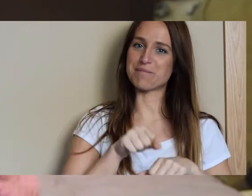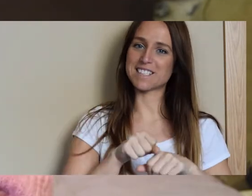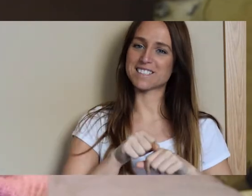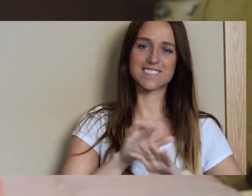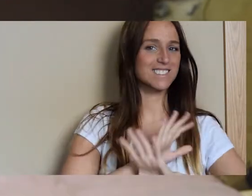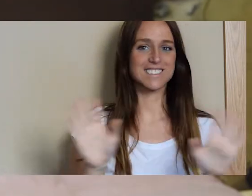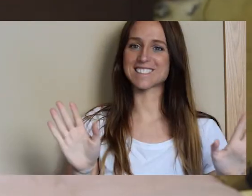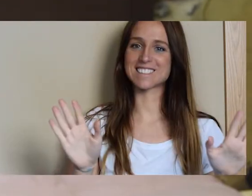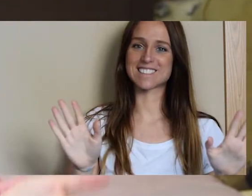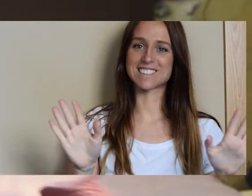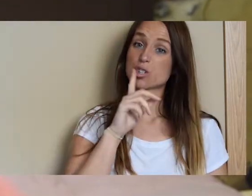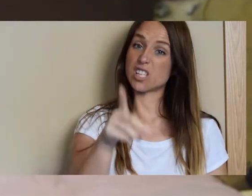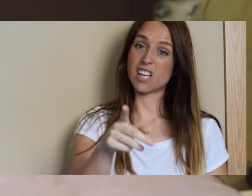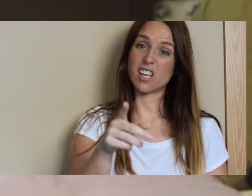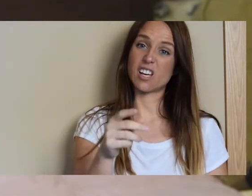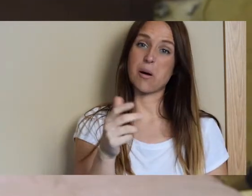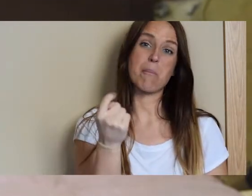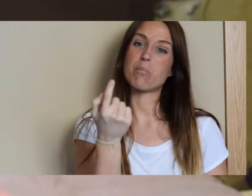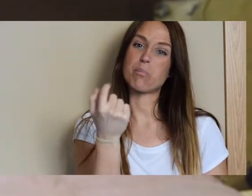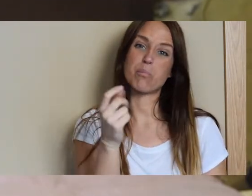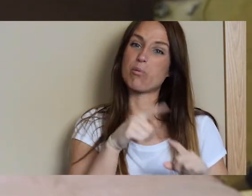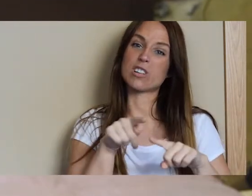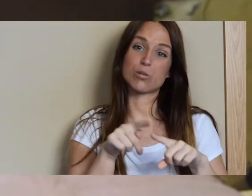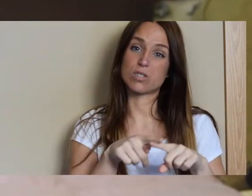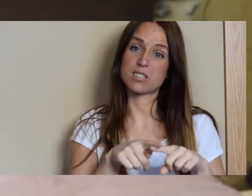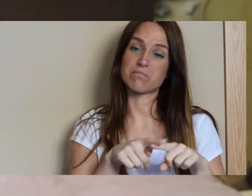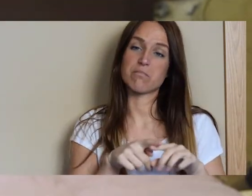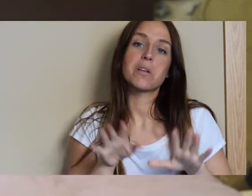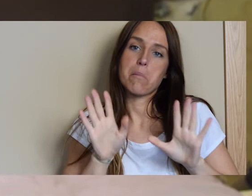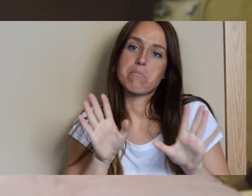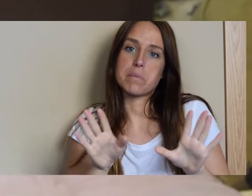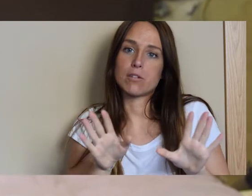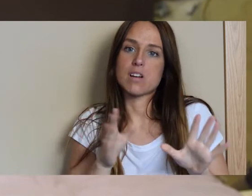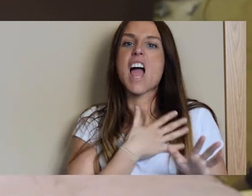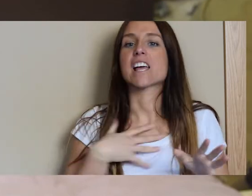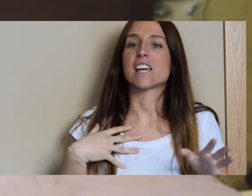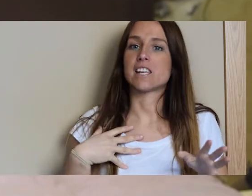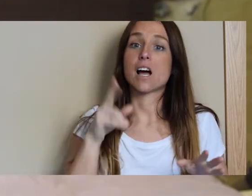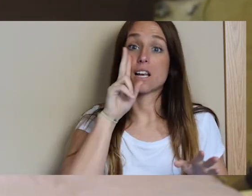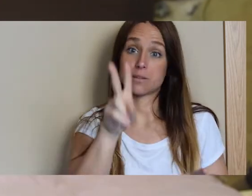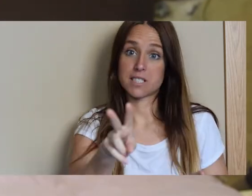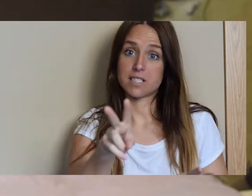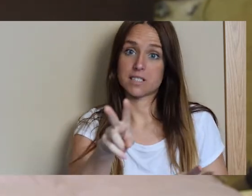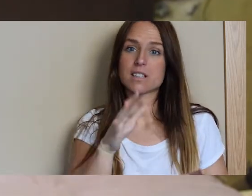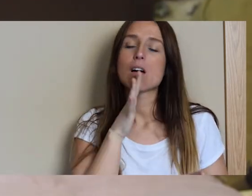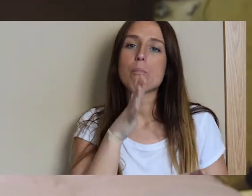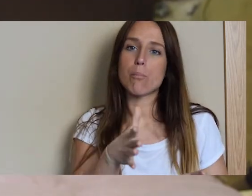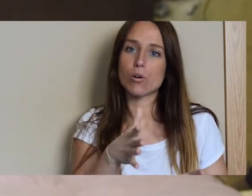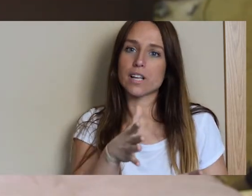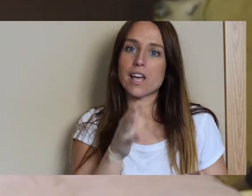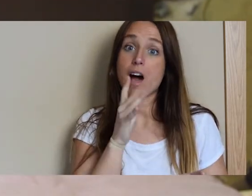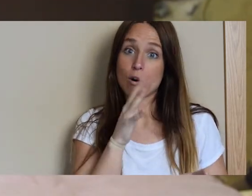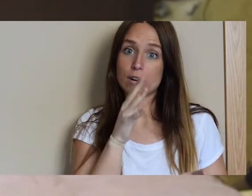os dije que había poquitas cosas. Pero quería enseñaros estas oportunidades que tenéis ahora mismo en las tiendas. Porque está todo súper